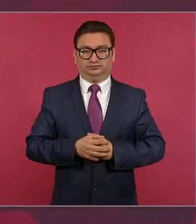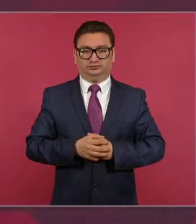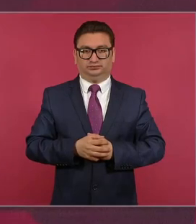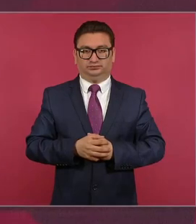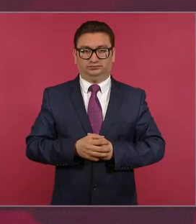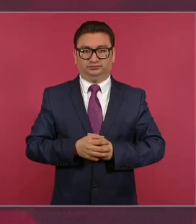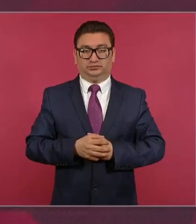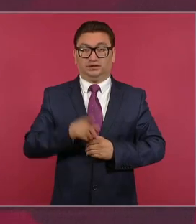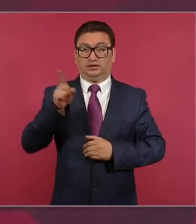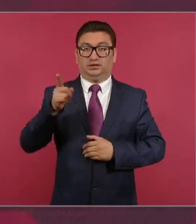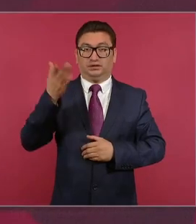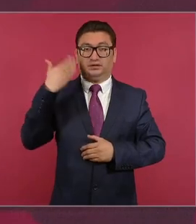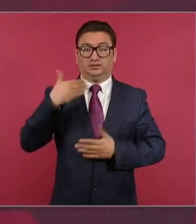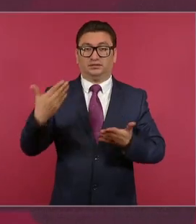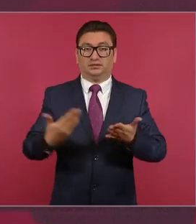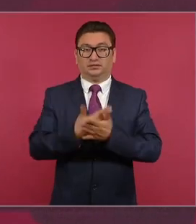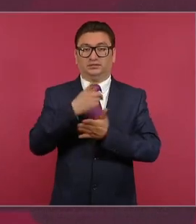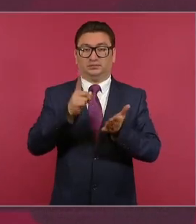Nació